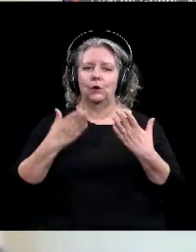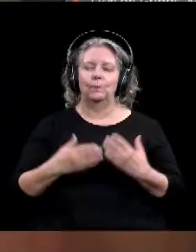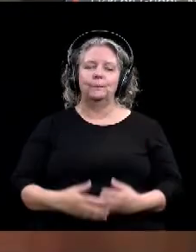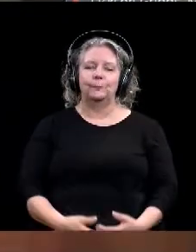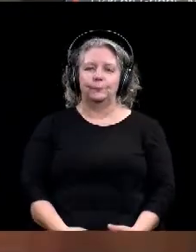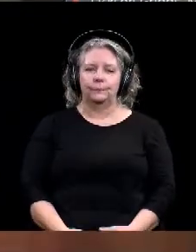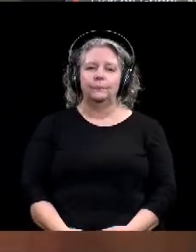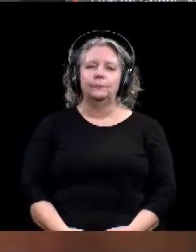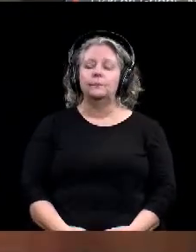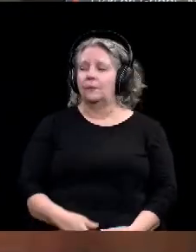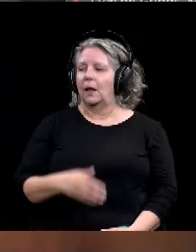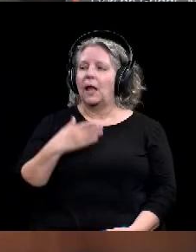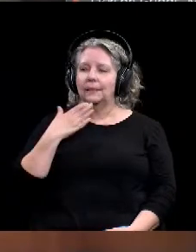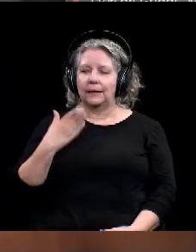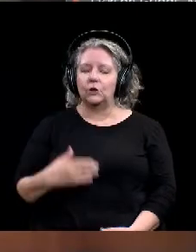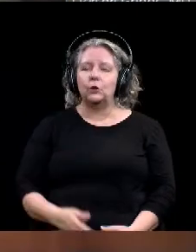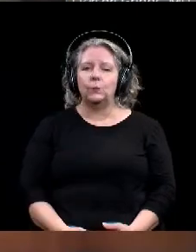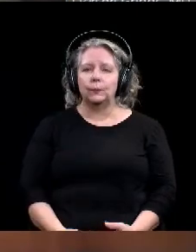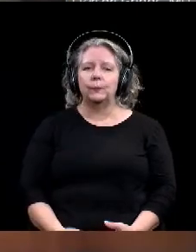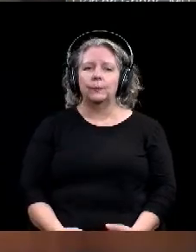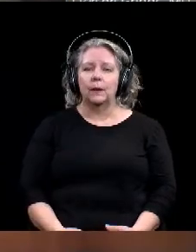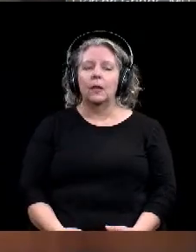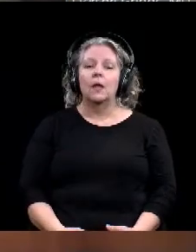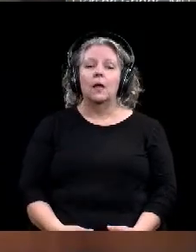creex yo no sé que si quería